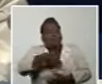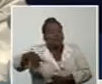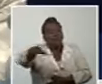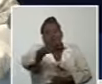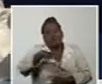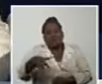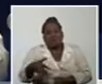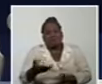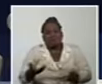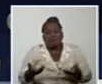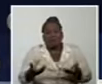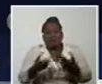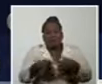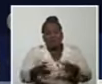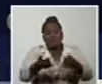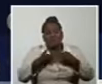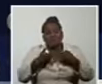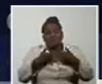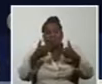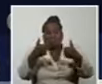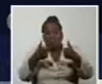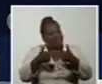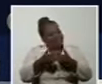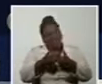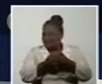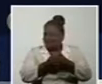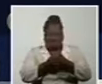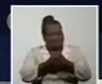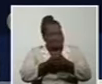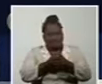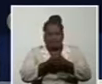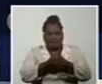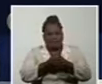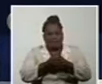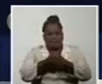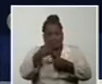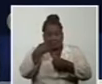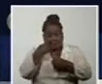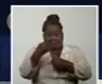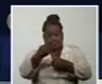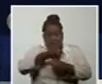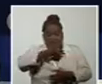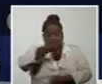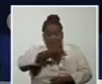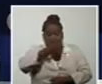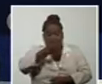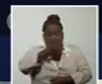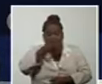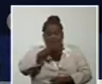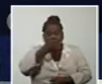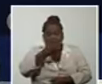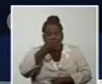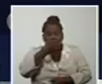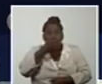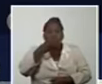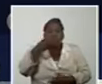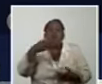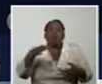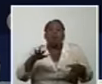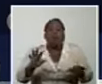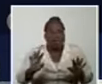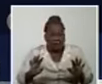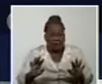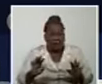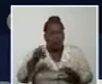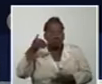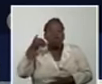formas las noticias no son muy buenas. Fíjense que se está planteando de tal vez el epicentro,